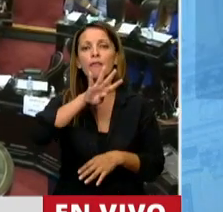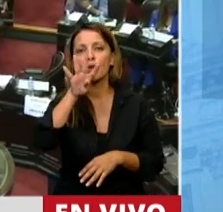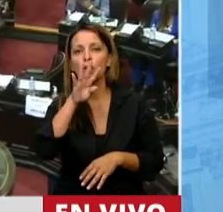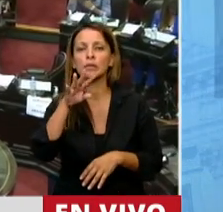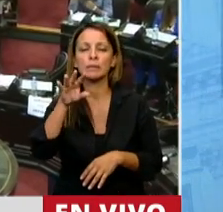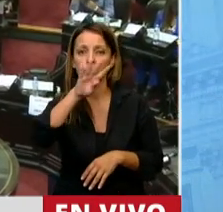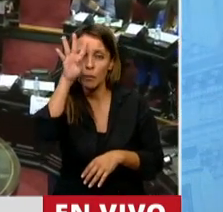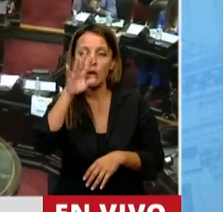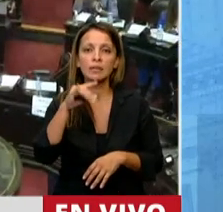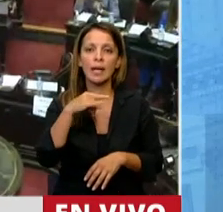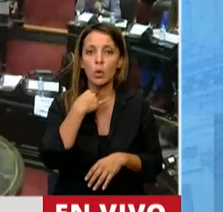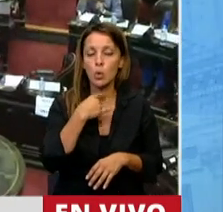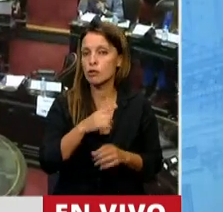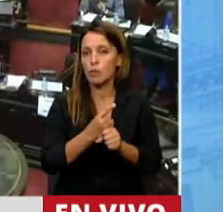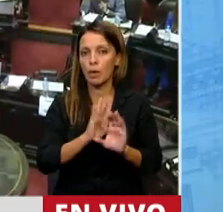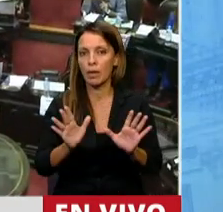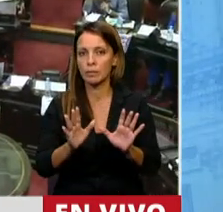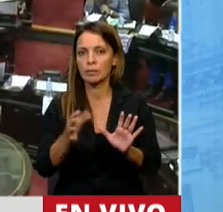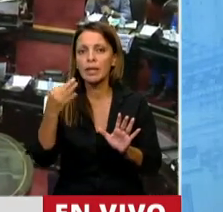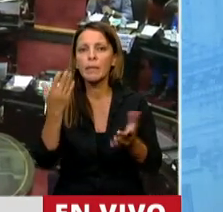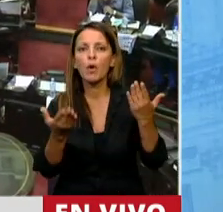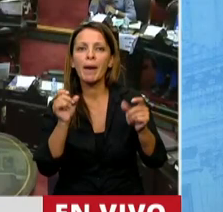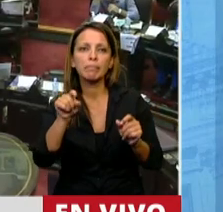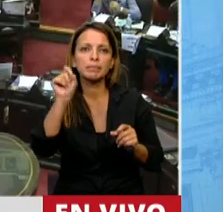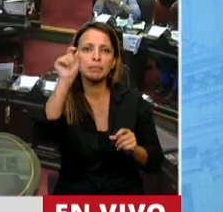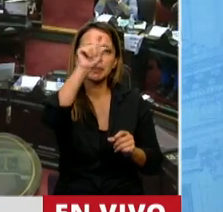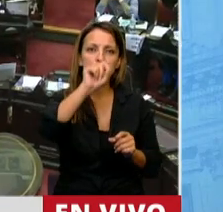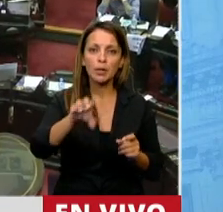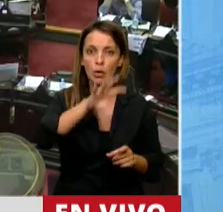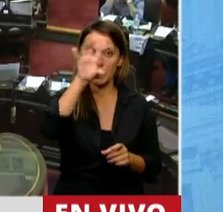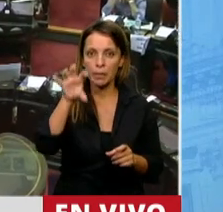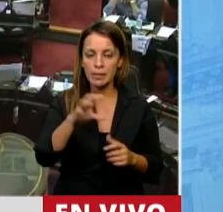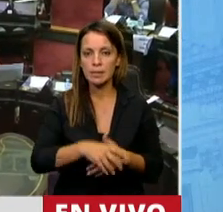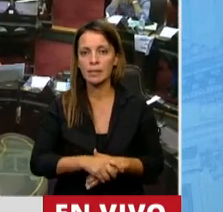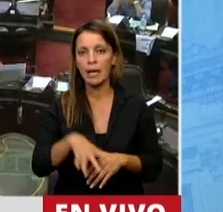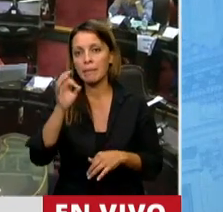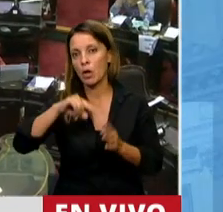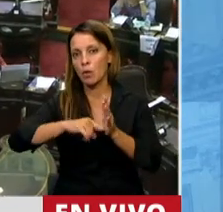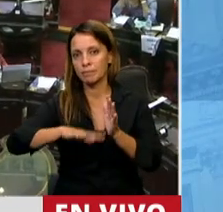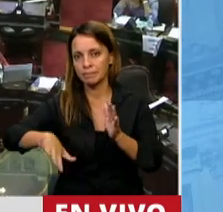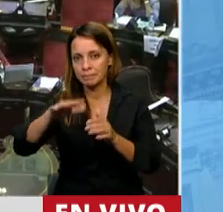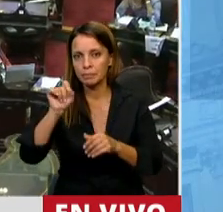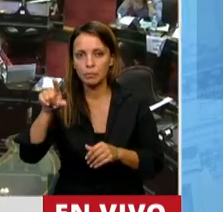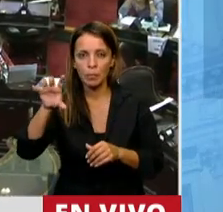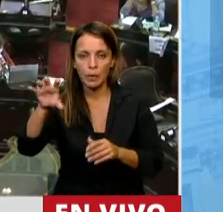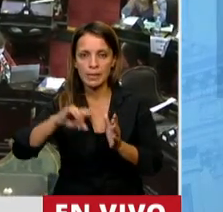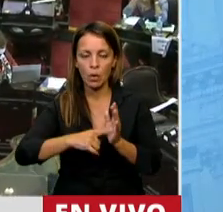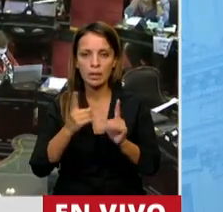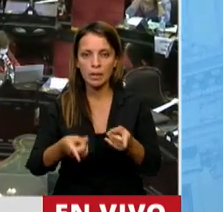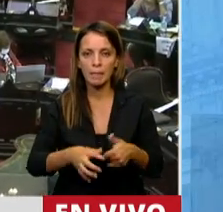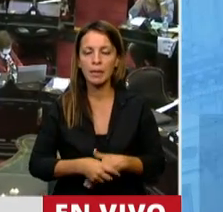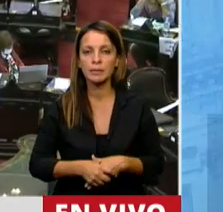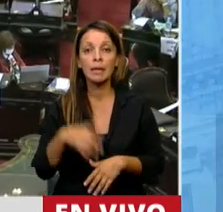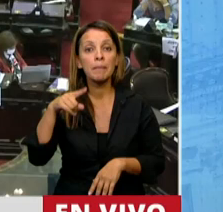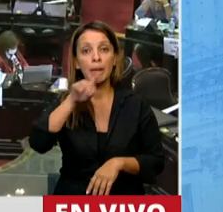situaciones incomparables. Deberíamos comparar lo que pasó en cada una de las provincias o de los distritos de provincia de Buenos Aires. Lo que sí le puedo decir que